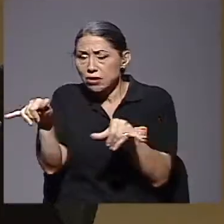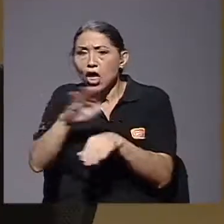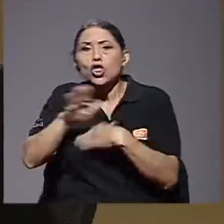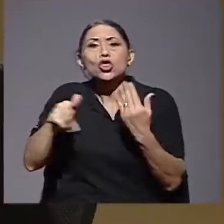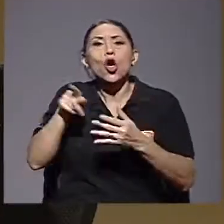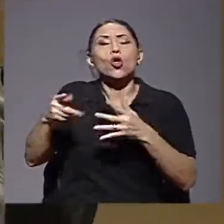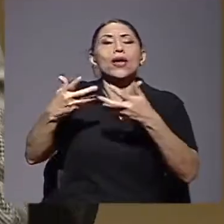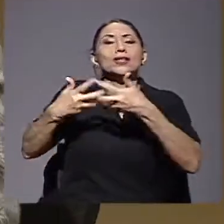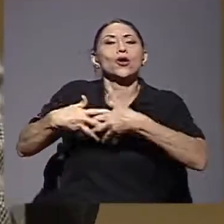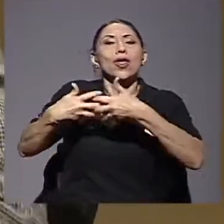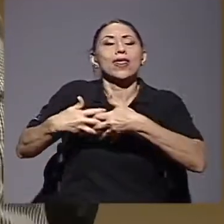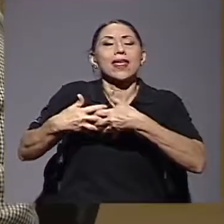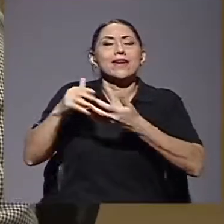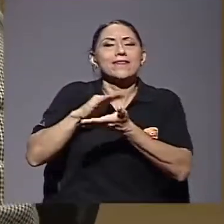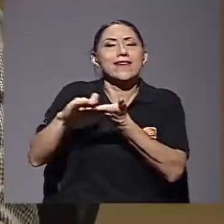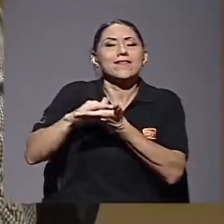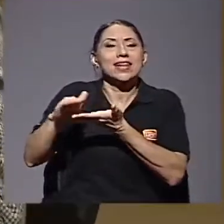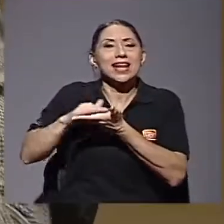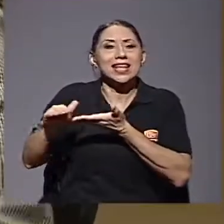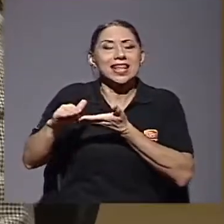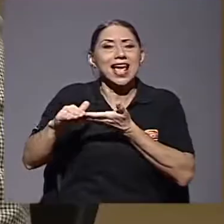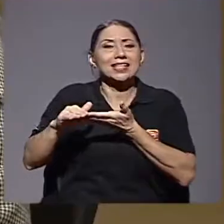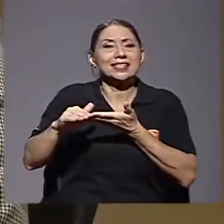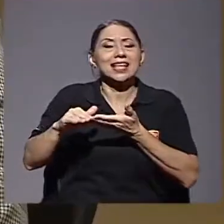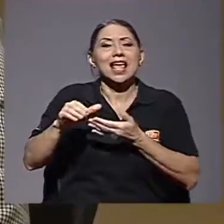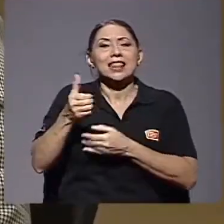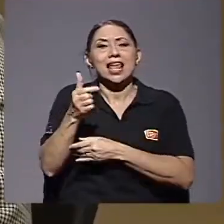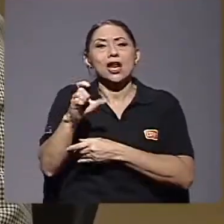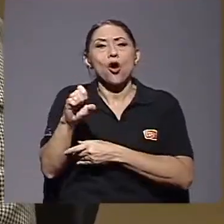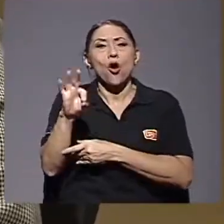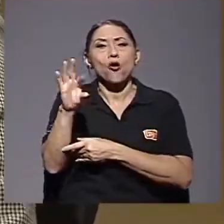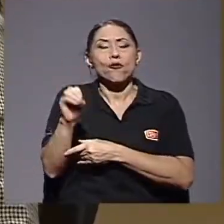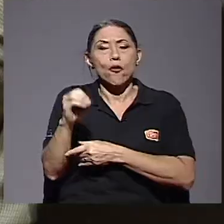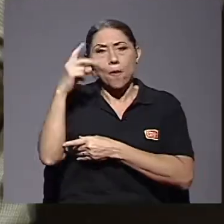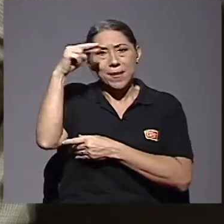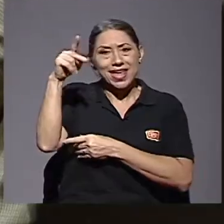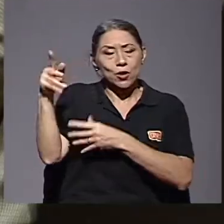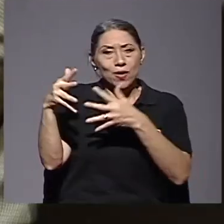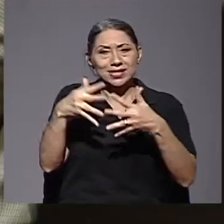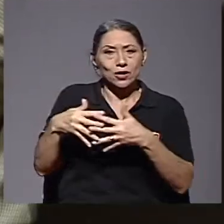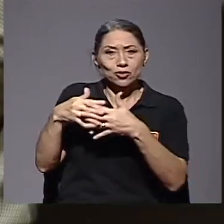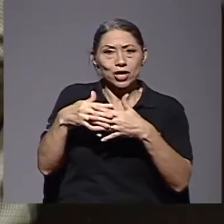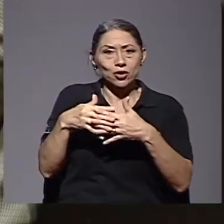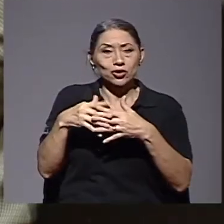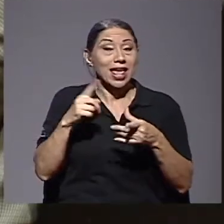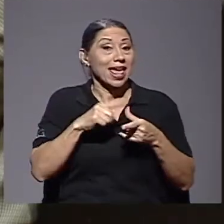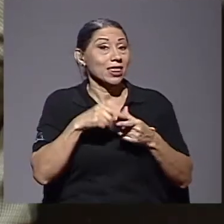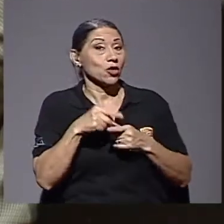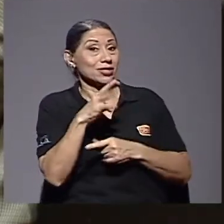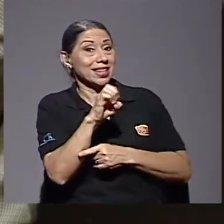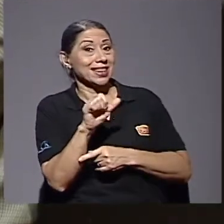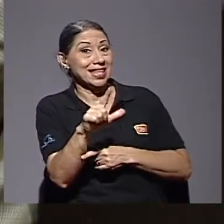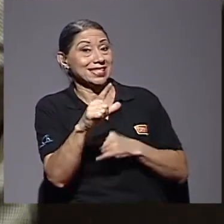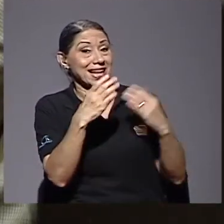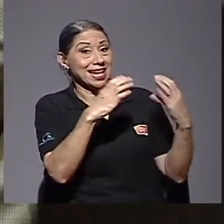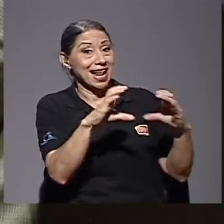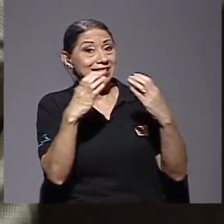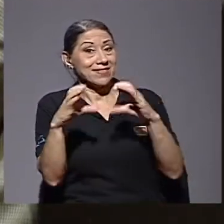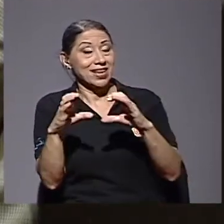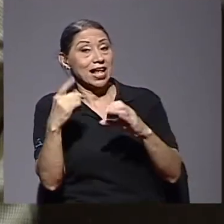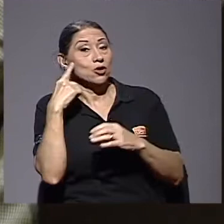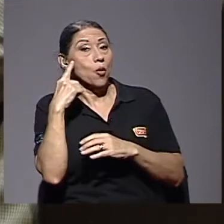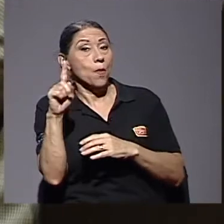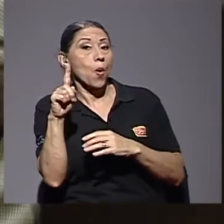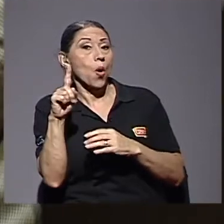de exportación de Costa del Golfo en Golfo de México, en Estados Unidos. Estamos diciendo que el diésel, digamos, clasificándolo por azufre, que Costa Rica